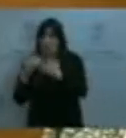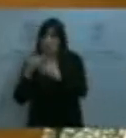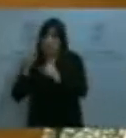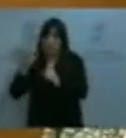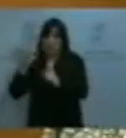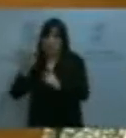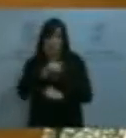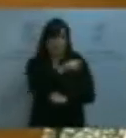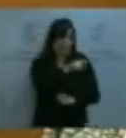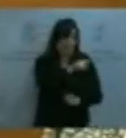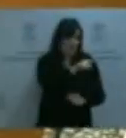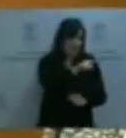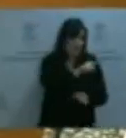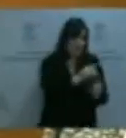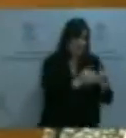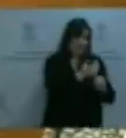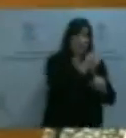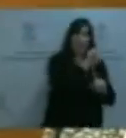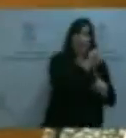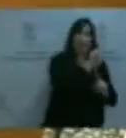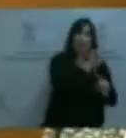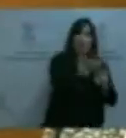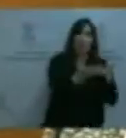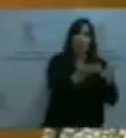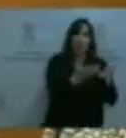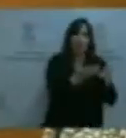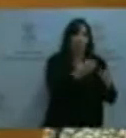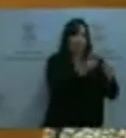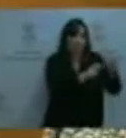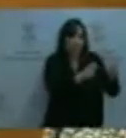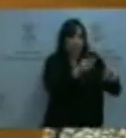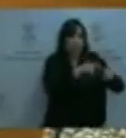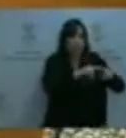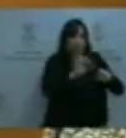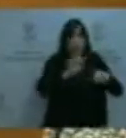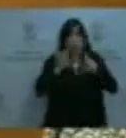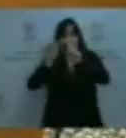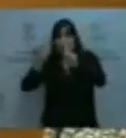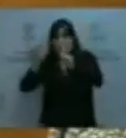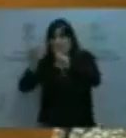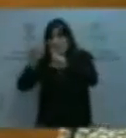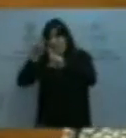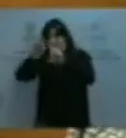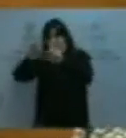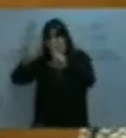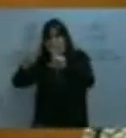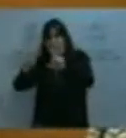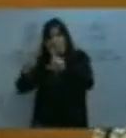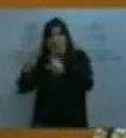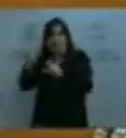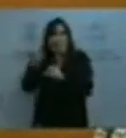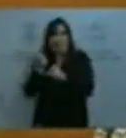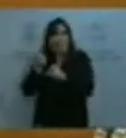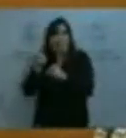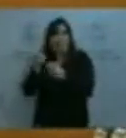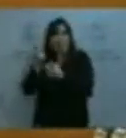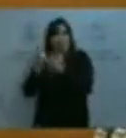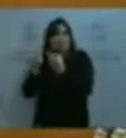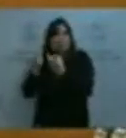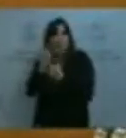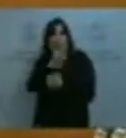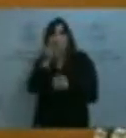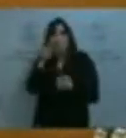es, teóricamente, expertos profesionales en la materia. ¿Qué pasó en la entrevista, señor consejero? ¿Quién se equivoca? ¿Ustedes en una